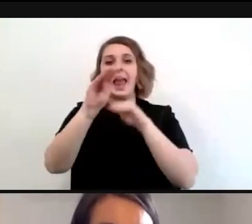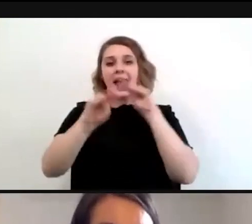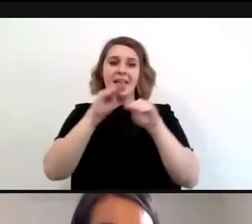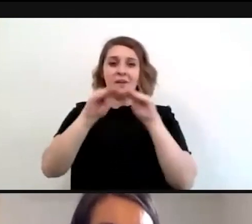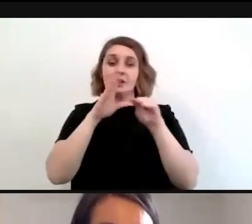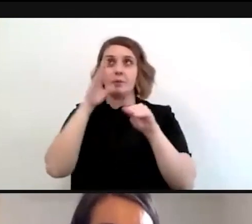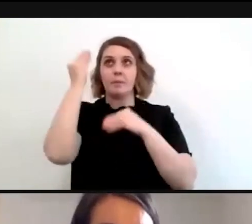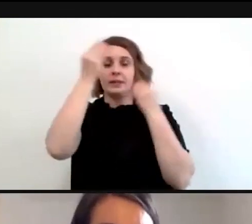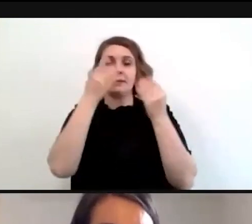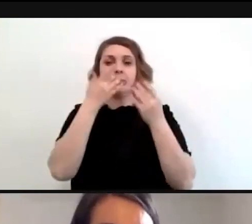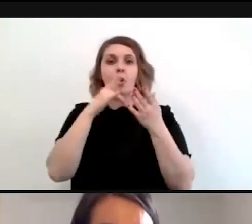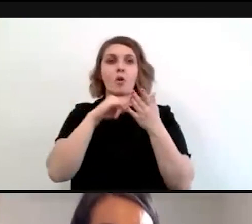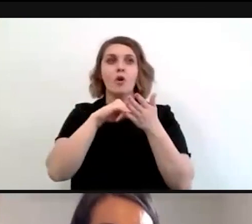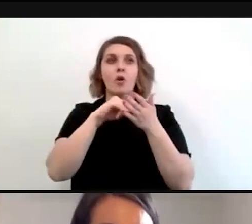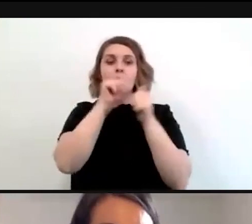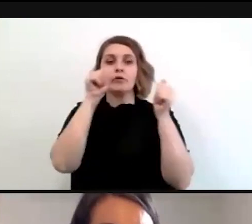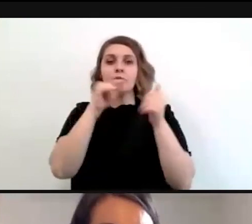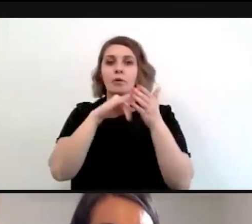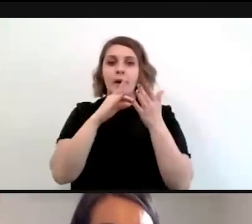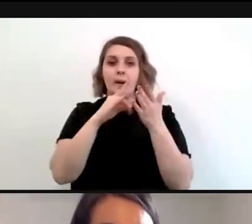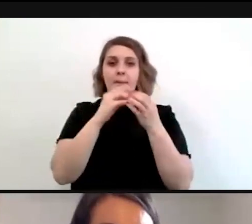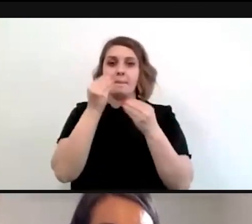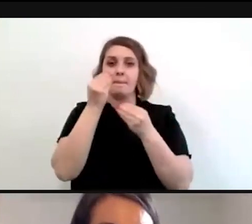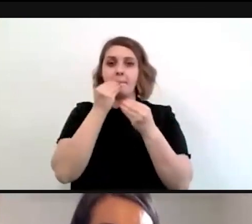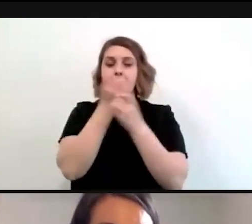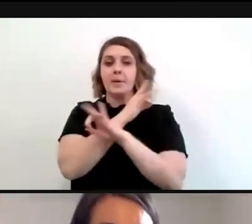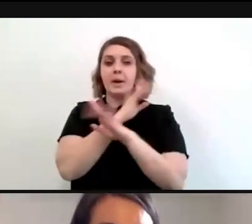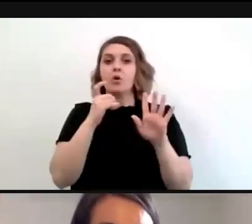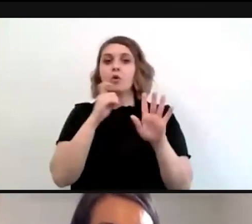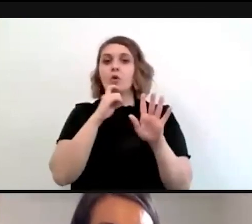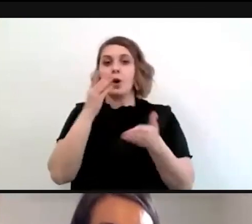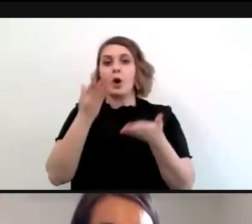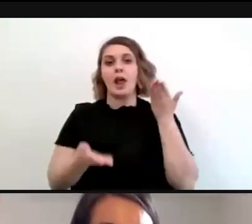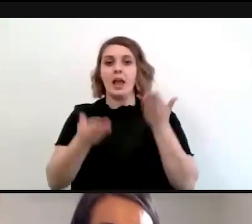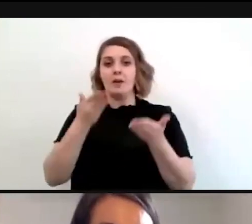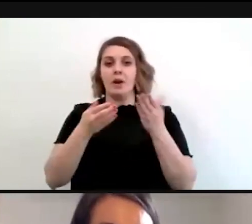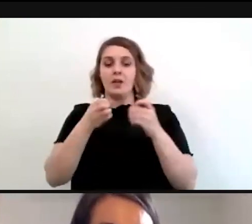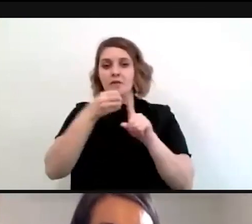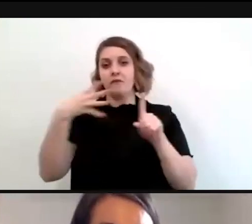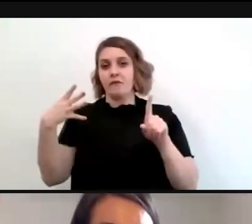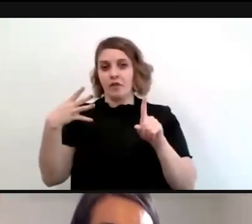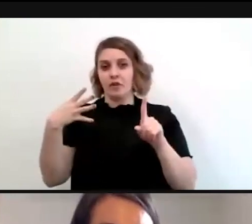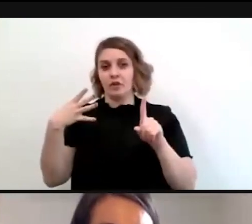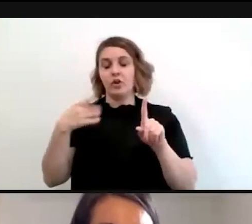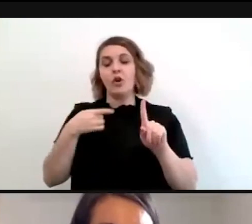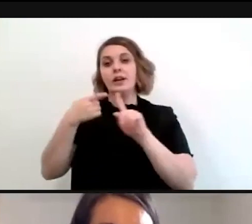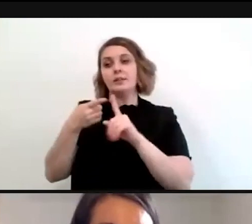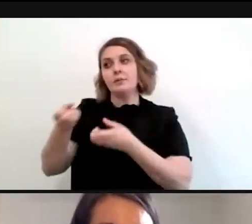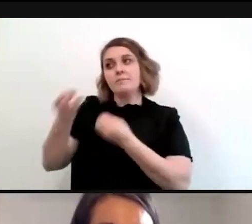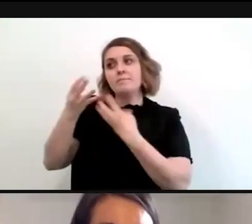mejorar es pues que nos evaluéis en estos foros y que nos aportéis